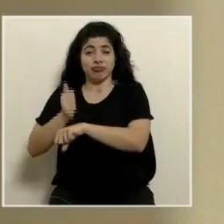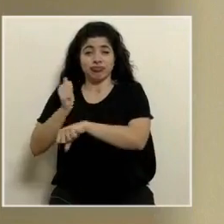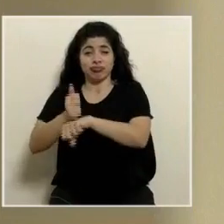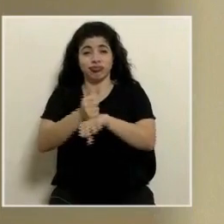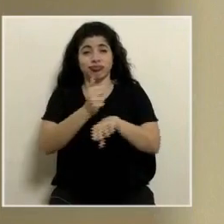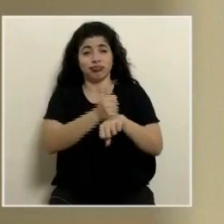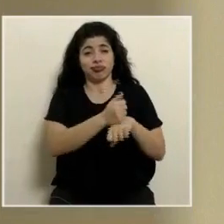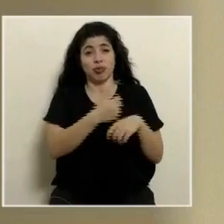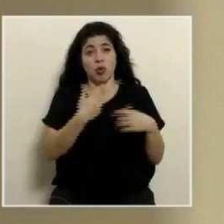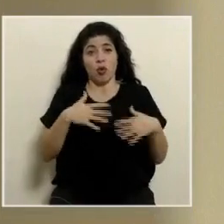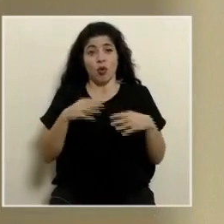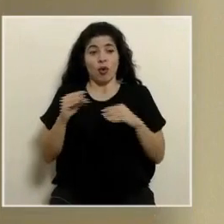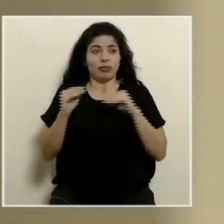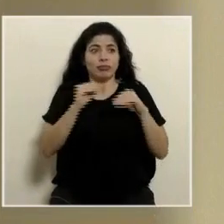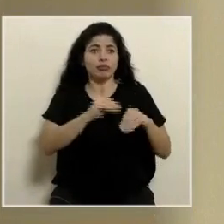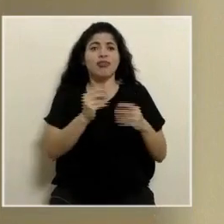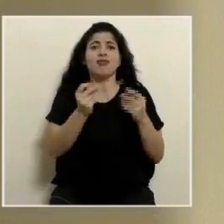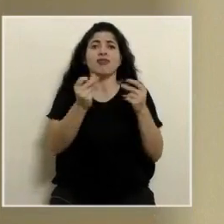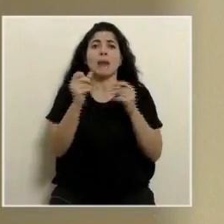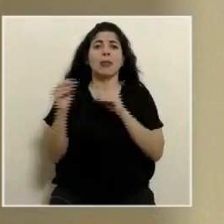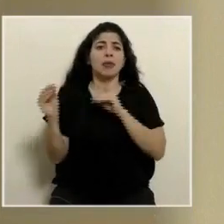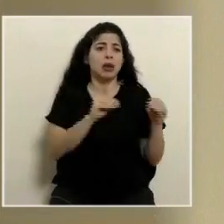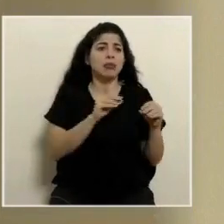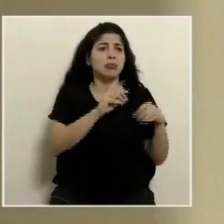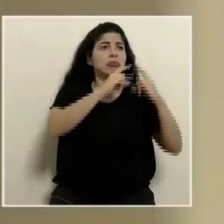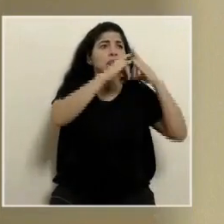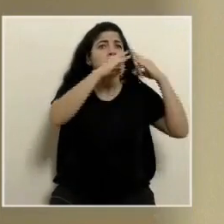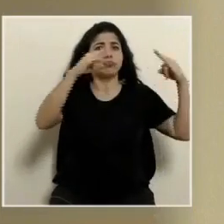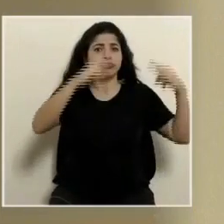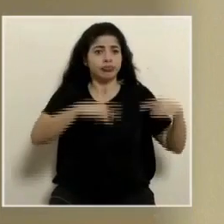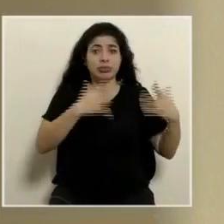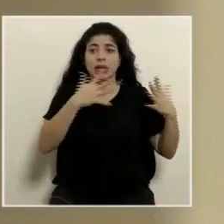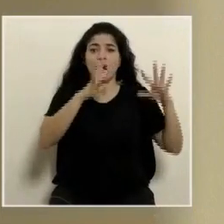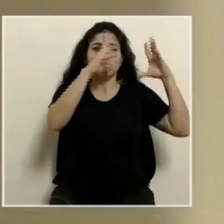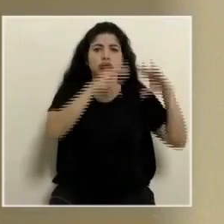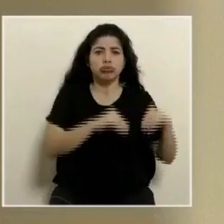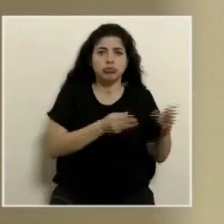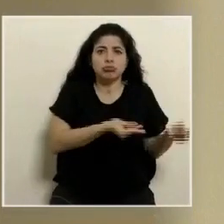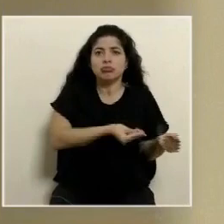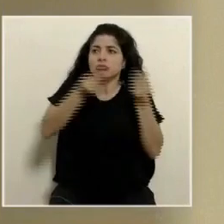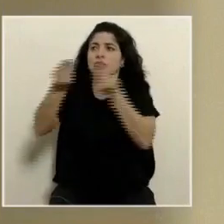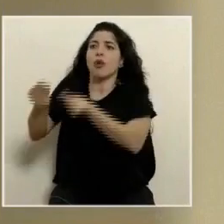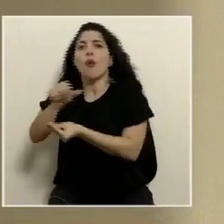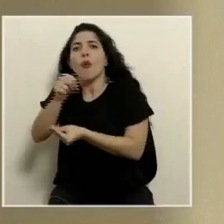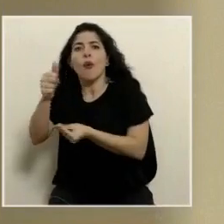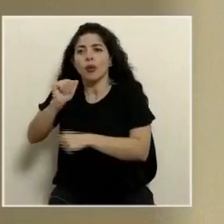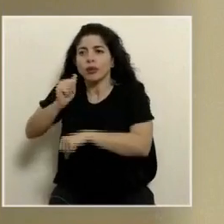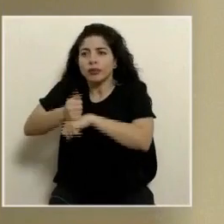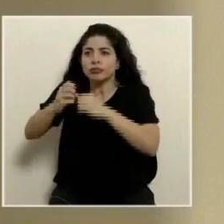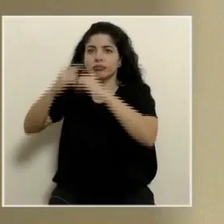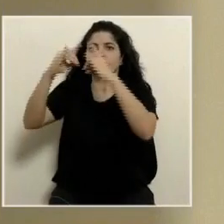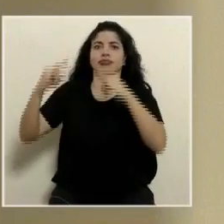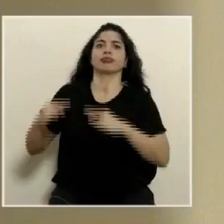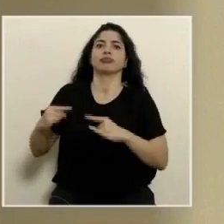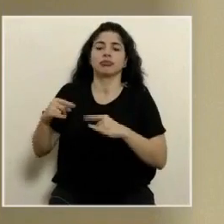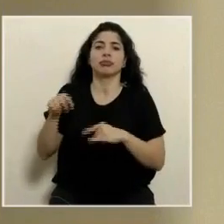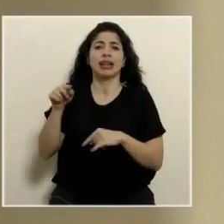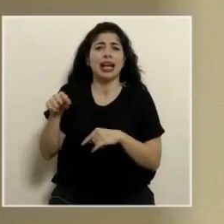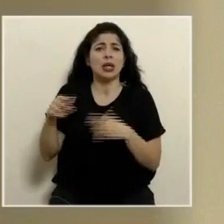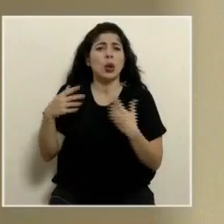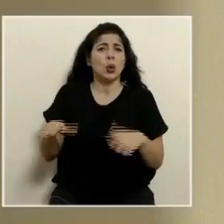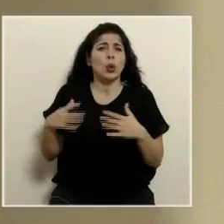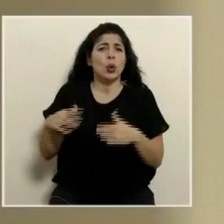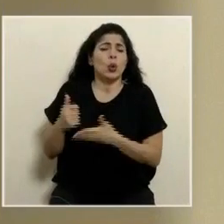recurso móvil, portátil, se puede armar y desarmar rápidamente y ha sido un recurso